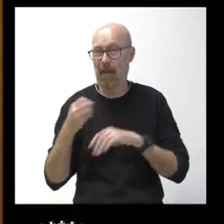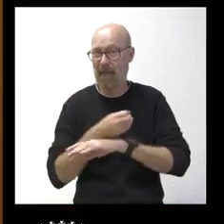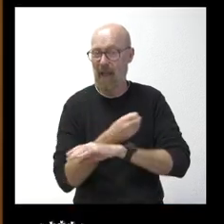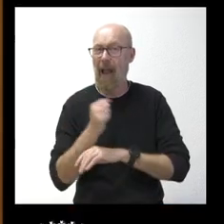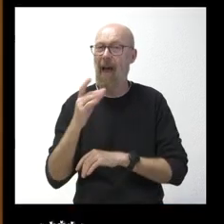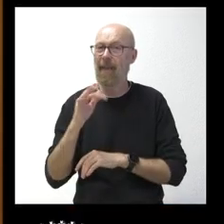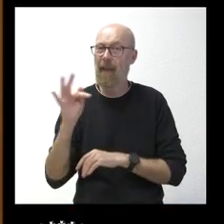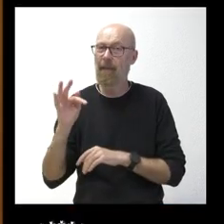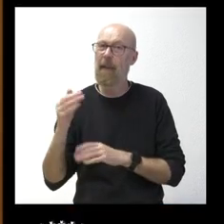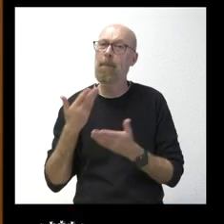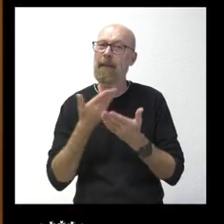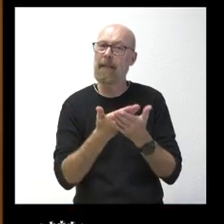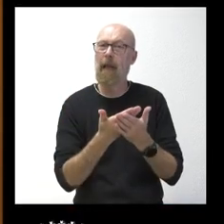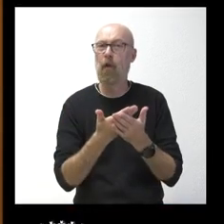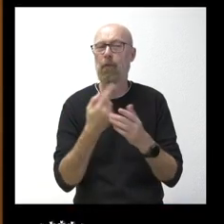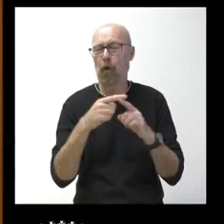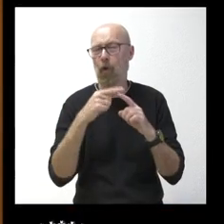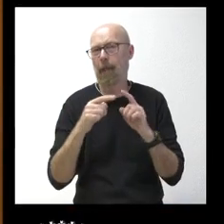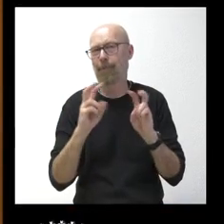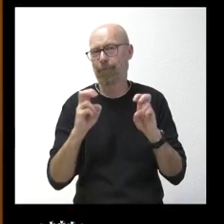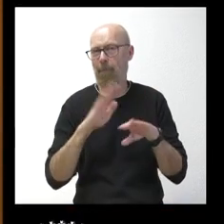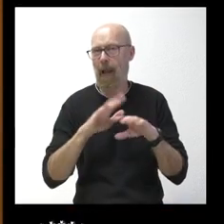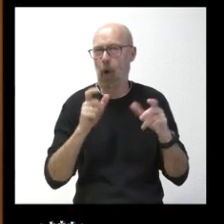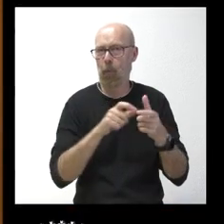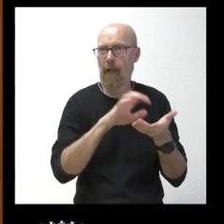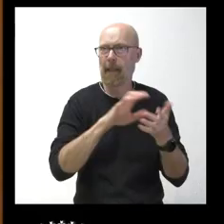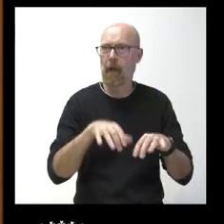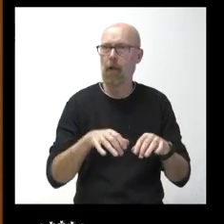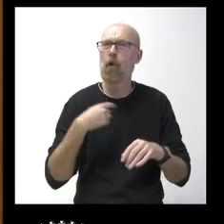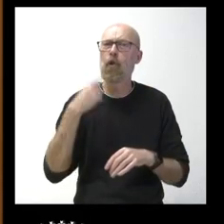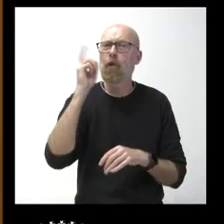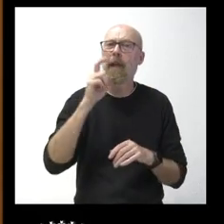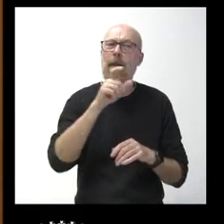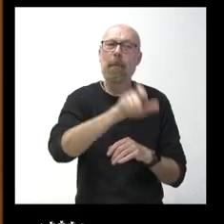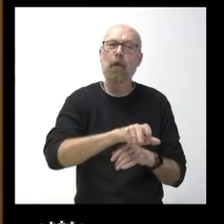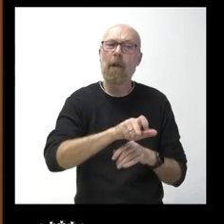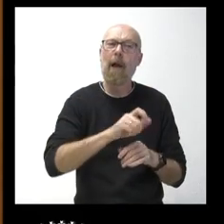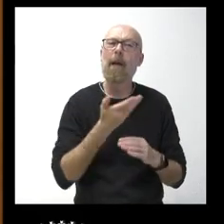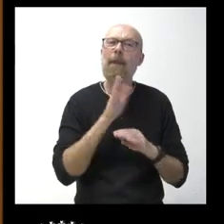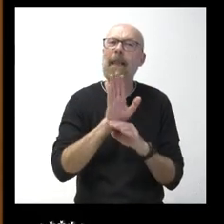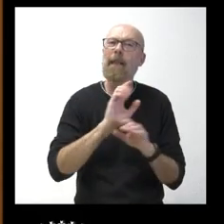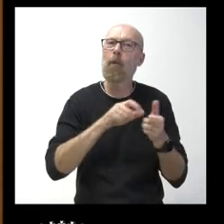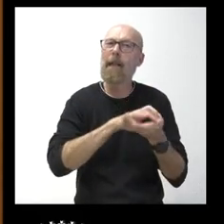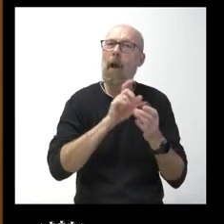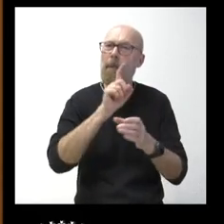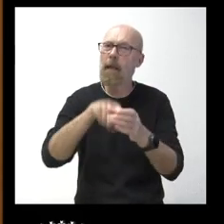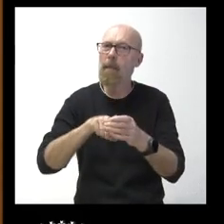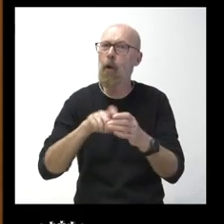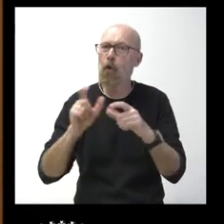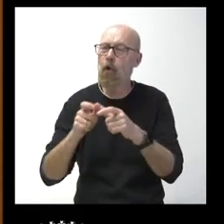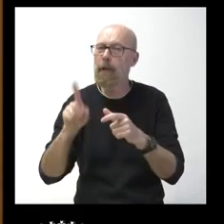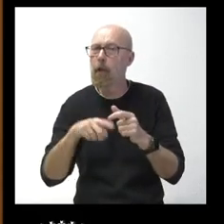de la junta Por eso le pregunto a usted Por un lado No sé si ha asistido alguien de la junta a esa reunión y por otro lado si van a cumplir esos